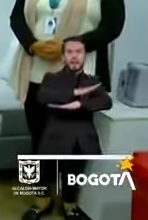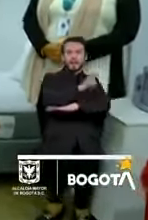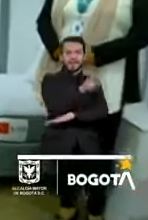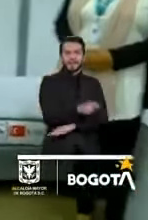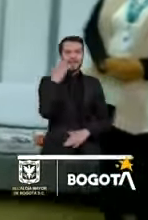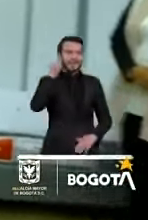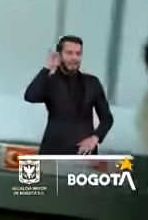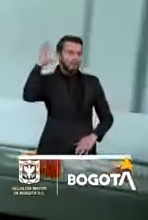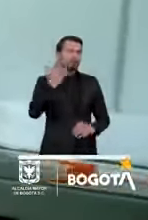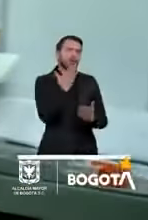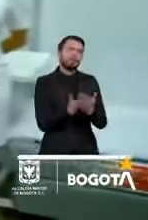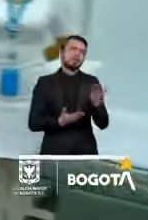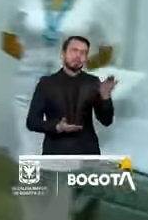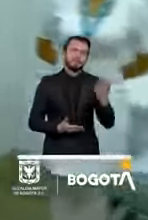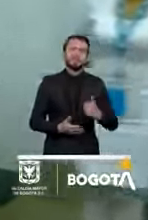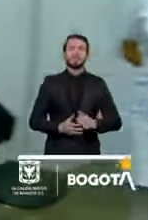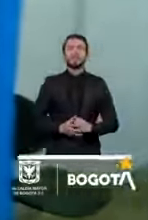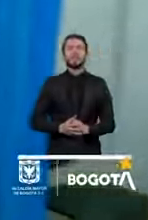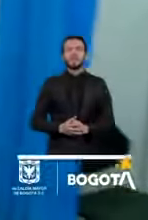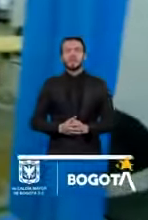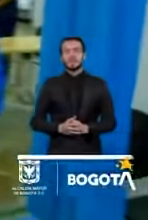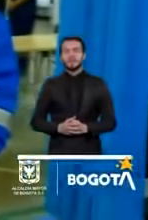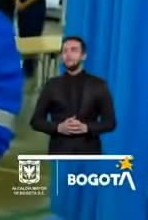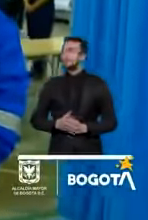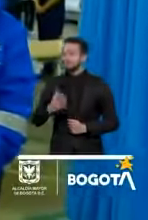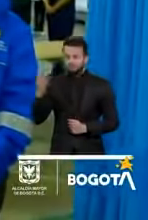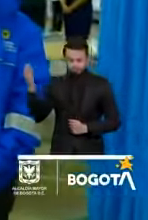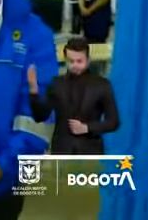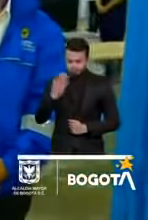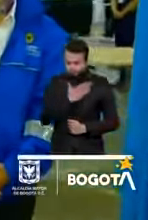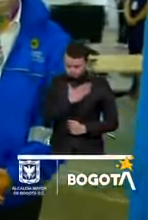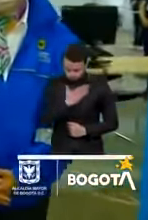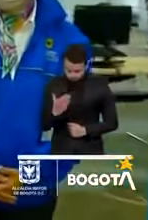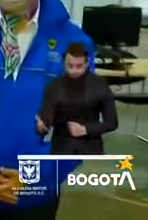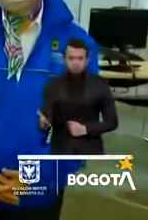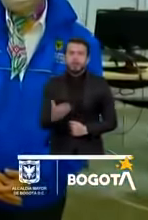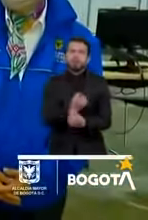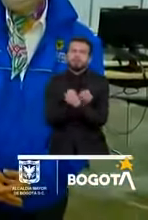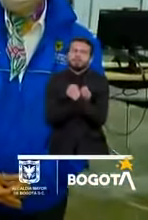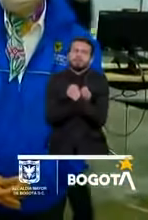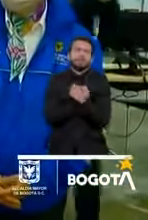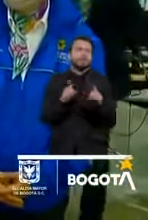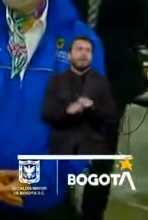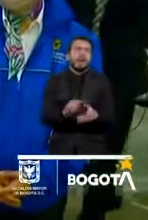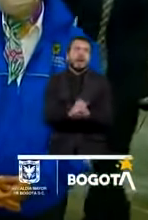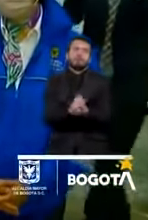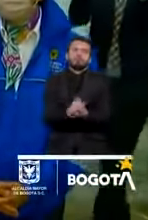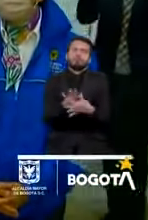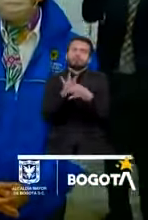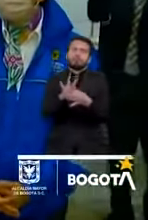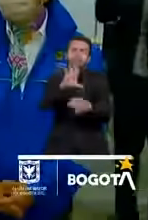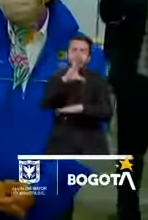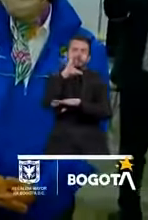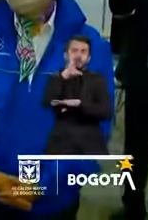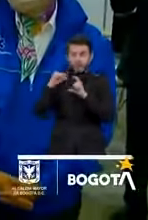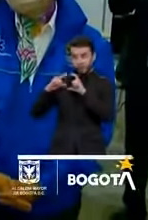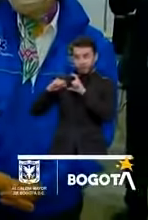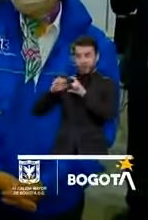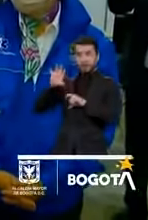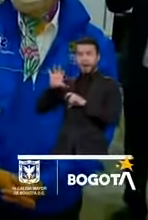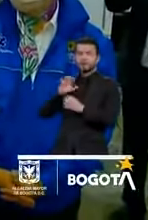logramos mostrar nuestra amistad para Colombia. Colombia y Turquía tienen una amistad